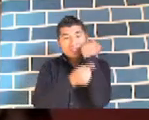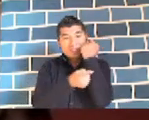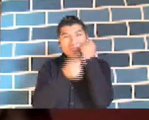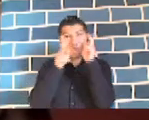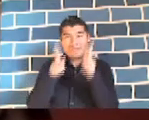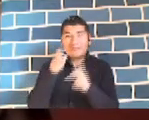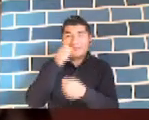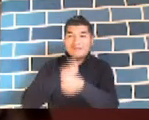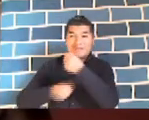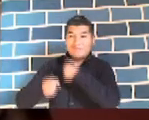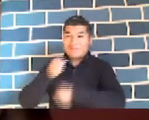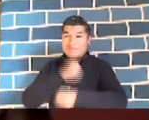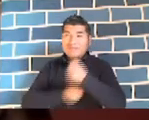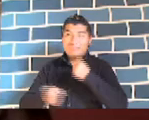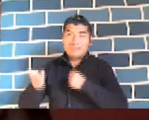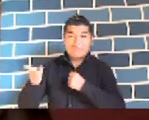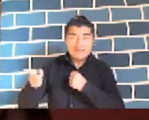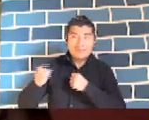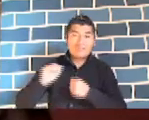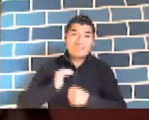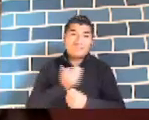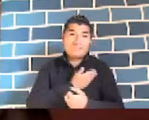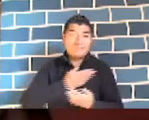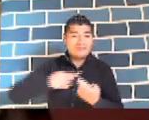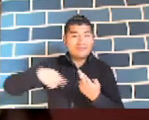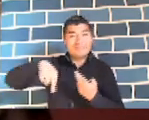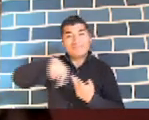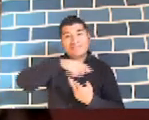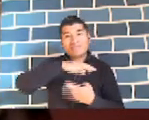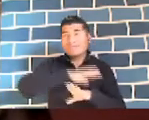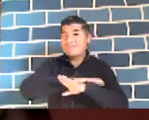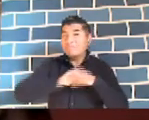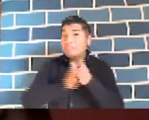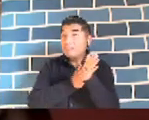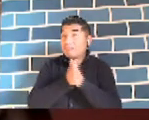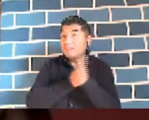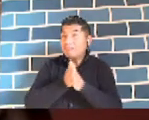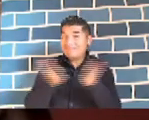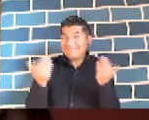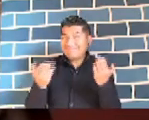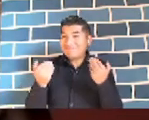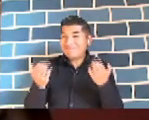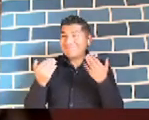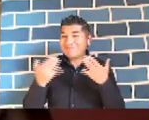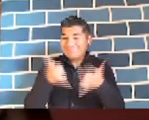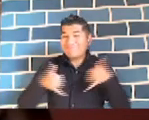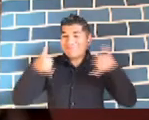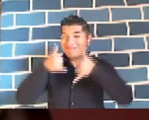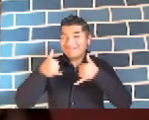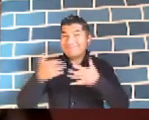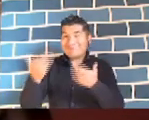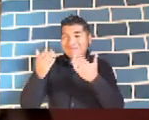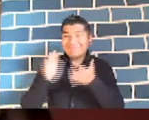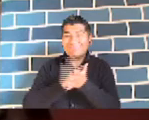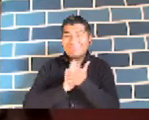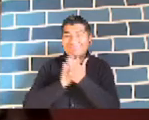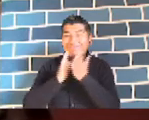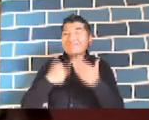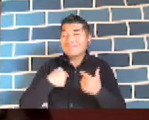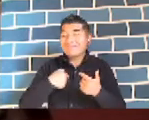sufren y que nuestras relaciones no estén marcadas por el interés de recibir recompensa de recibir aplausos